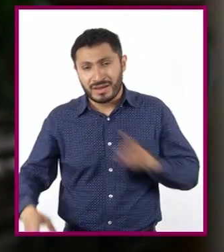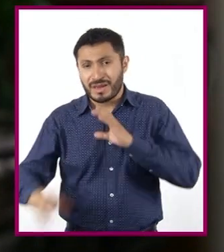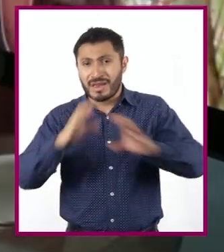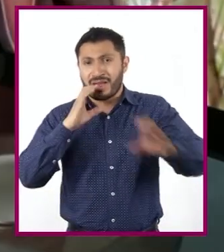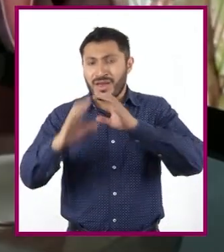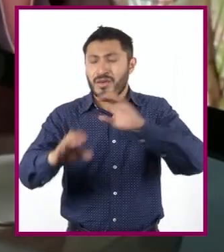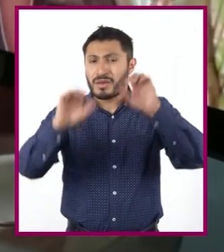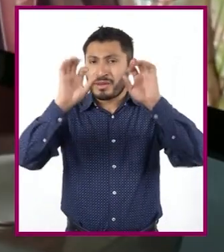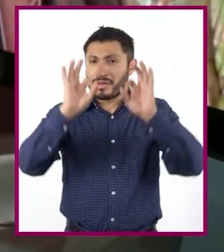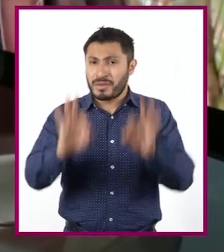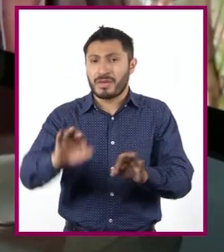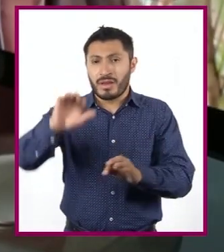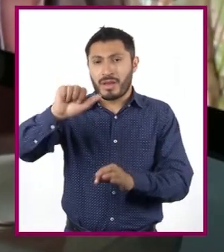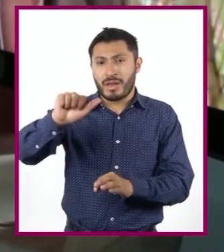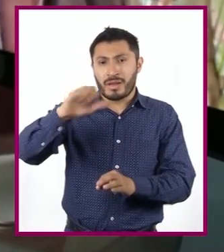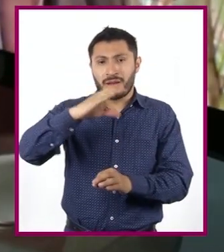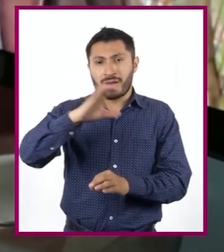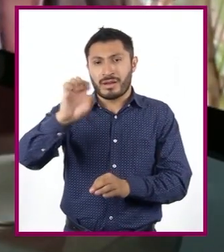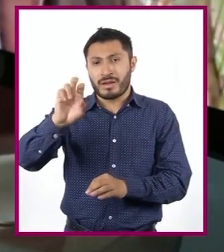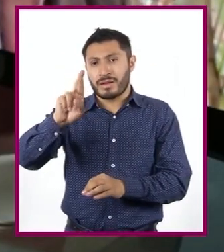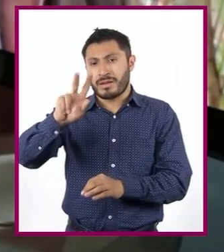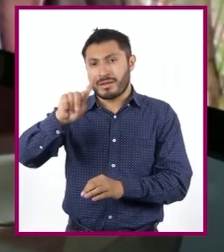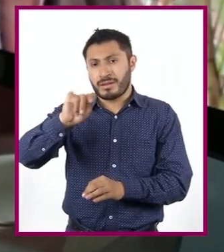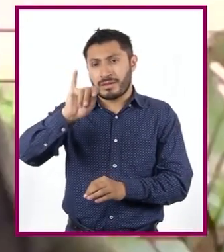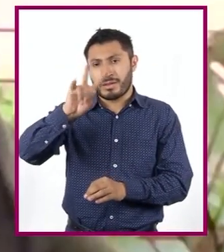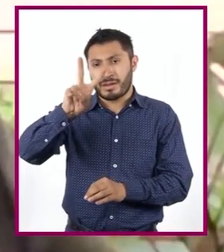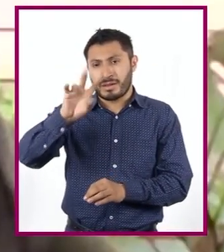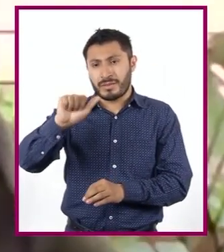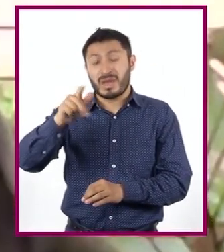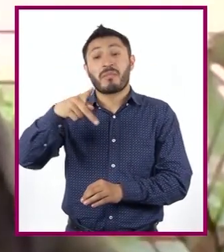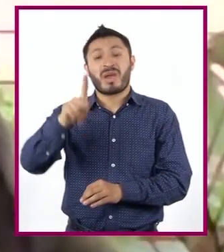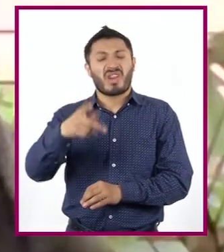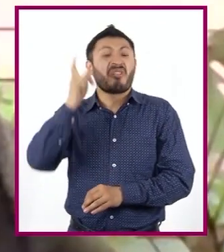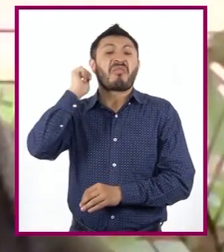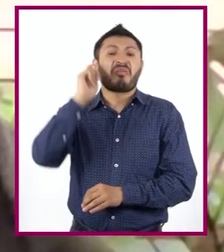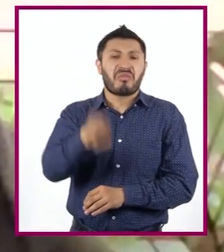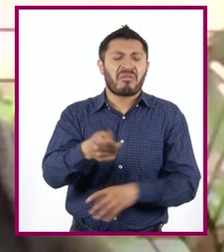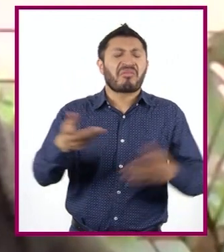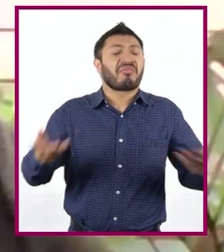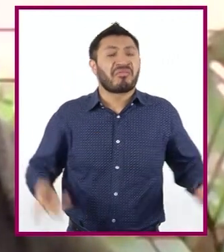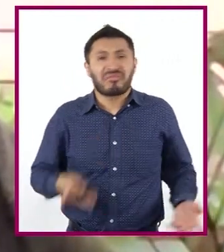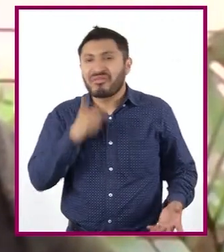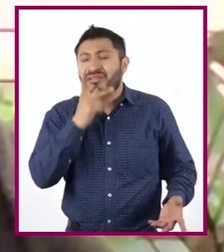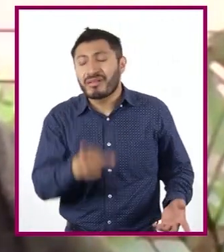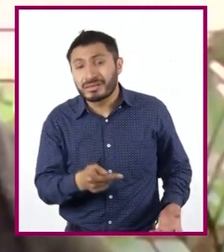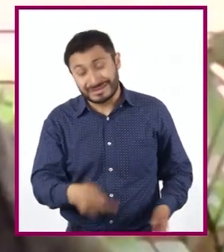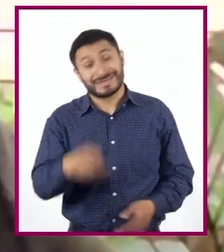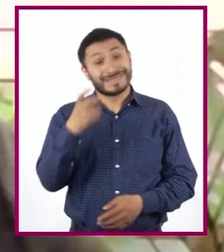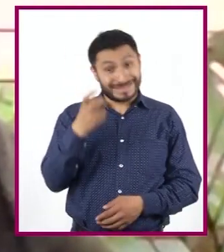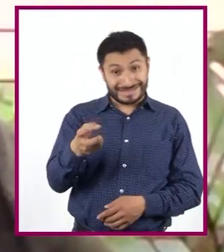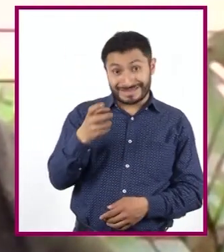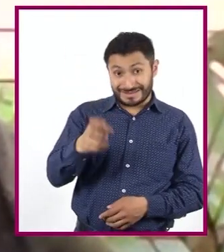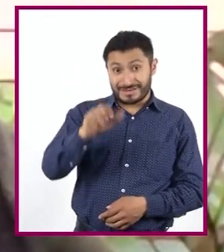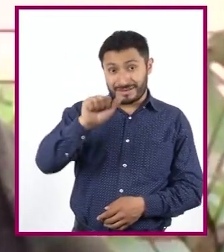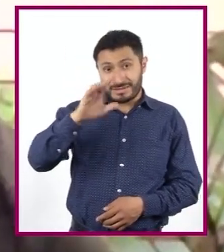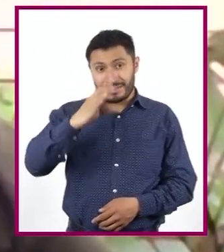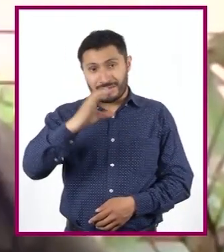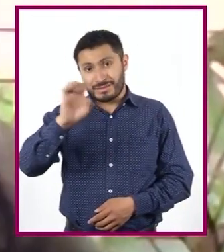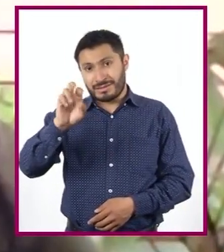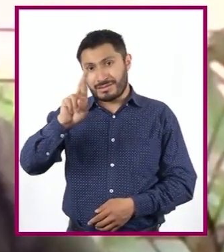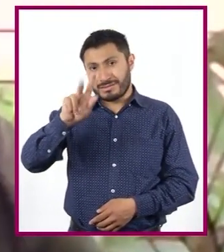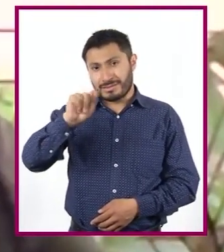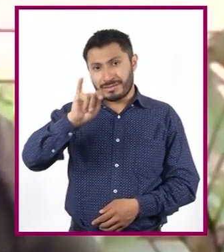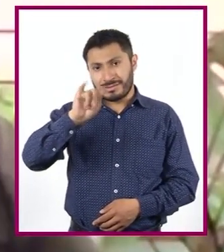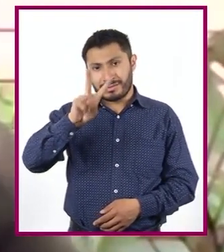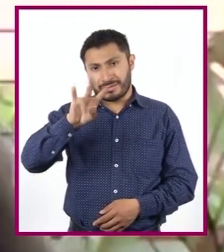la Biblia, pues están llenos de historias, ¿no? Están llenos de un contenido de muchos niveles, algunas